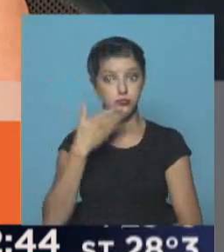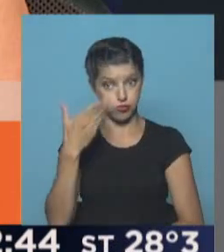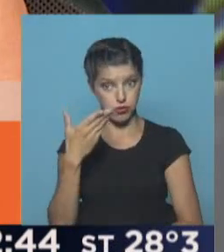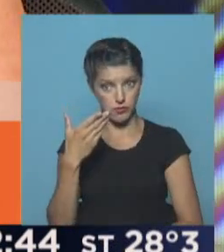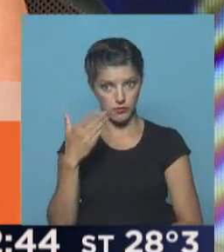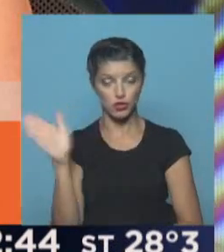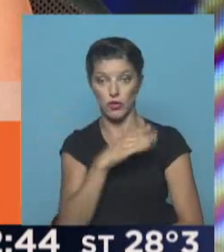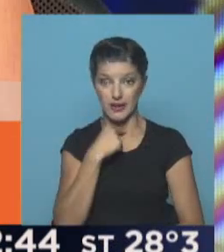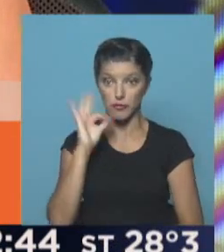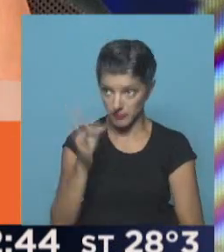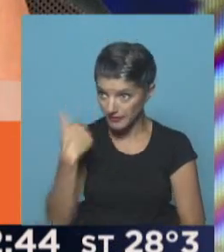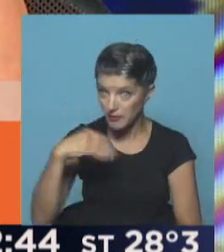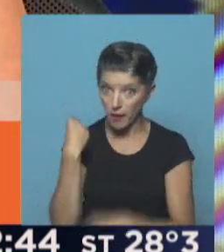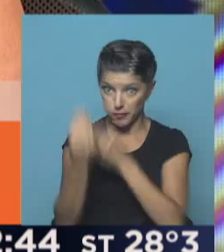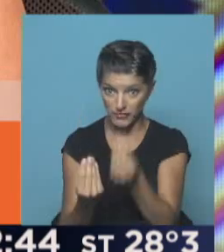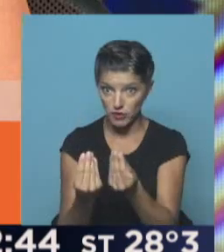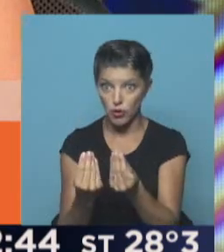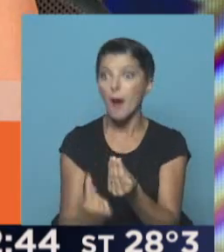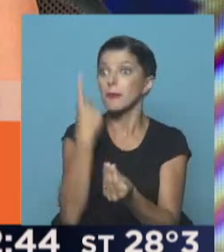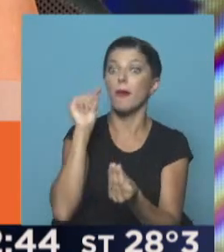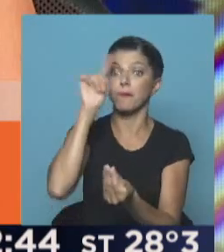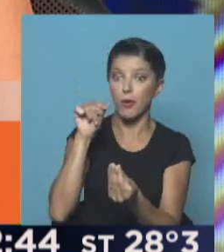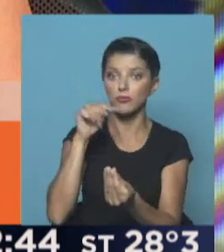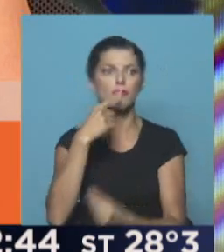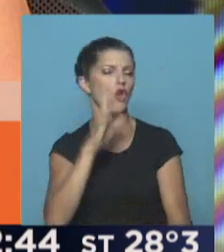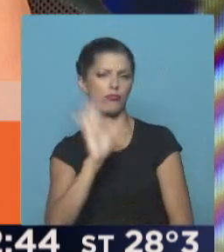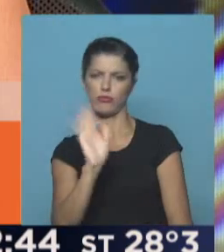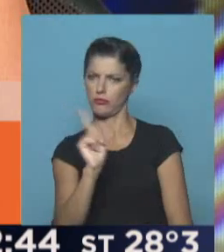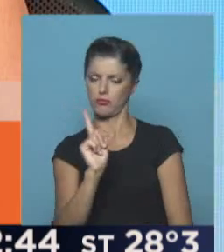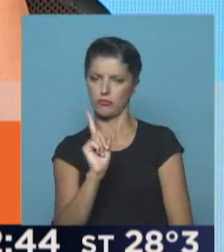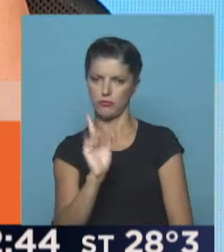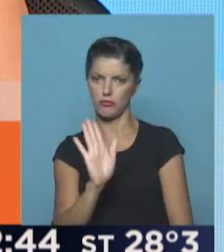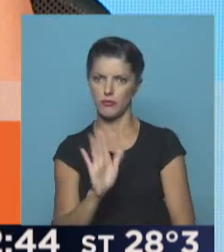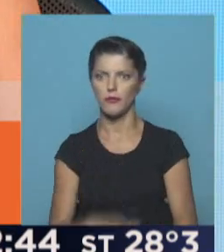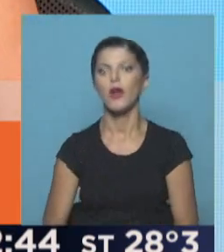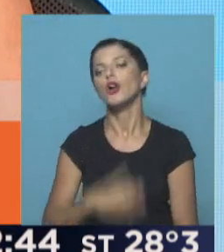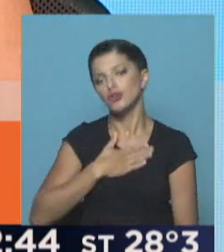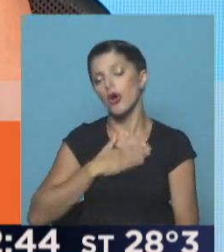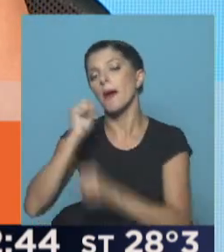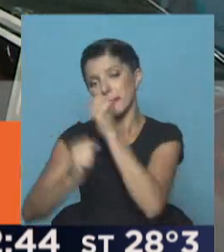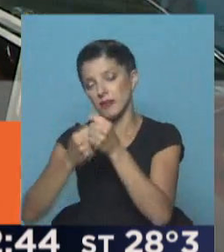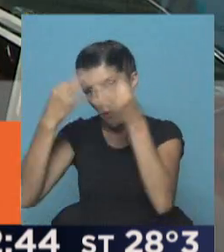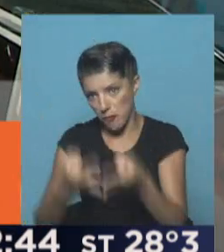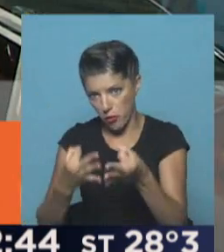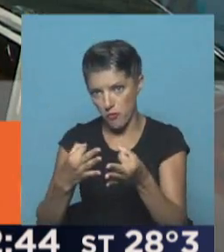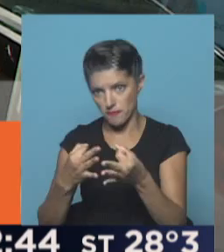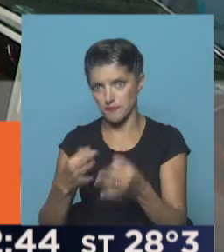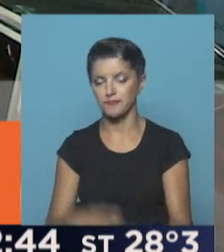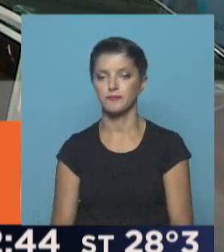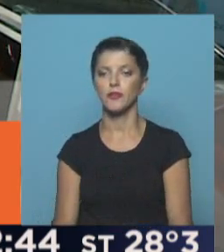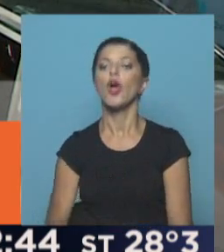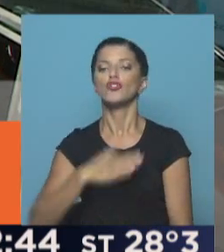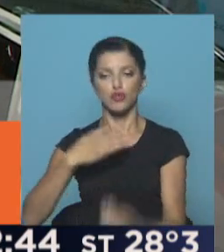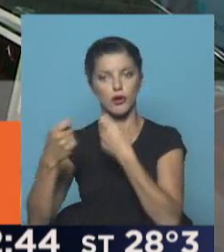esperaban era si iba a ser candidato, fue la primera pregunta, y él dijo que no, que él sirve más como empresario y tiene razón. Él dice que va a mantener